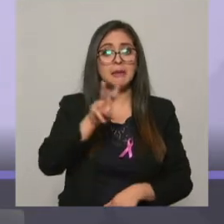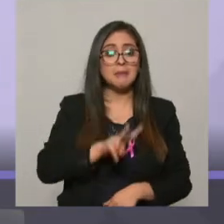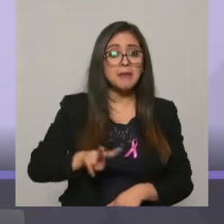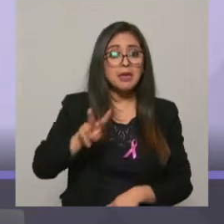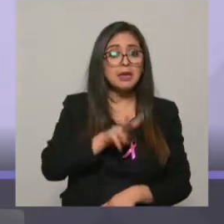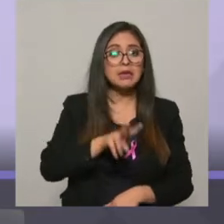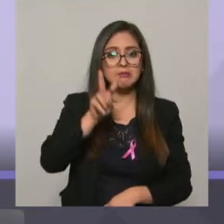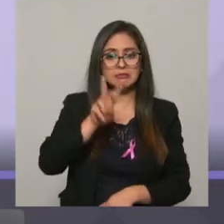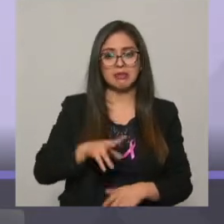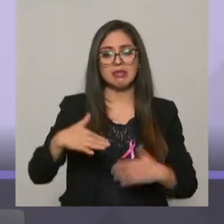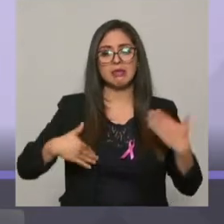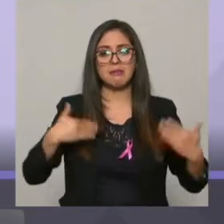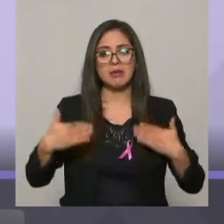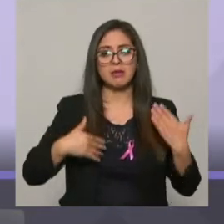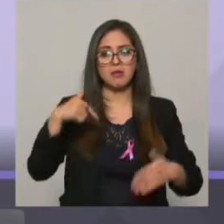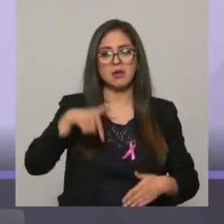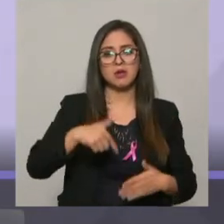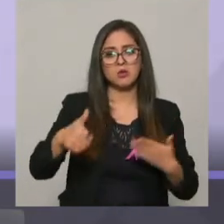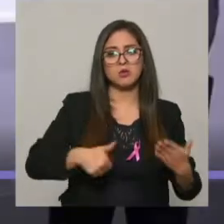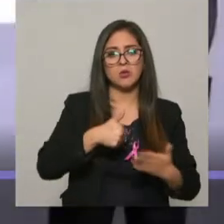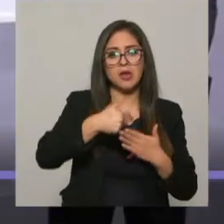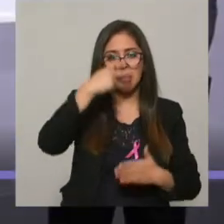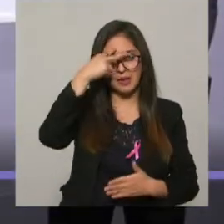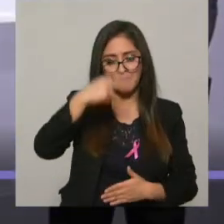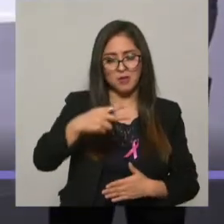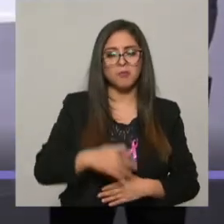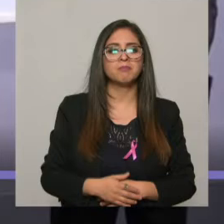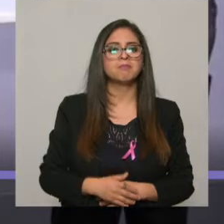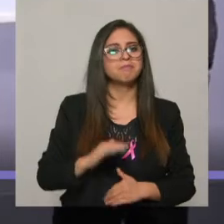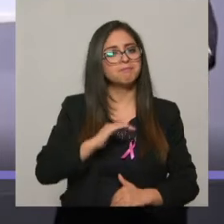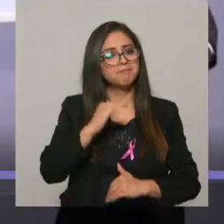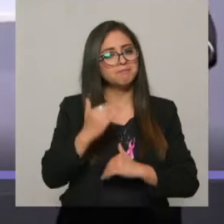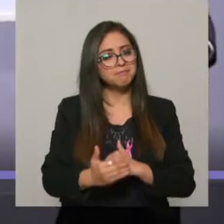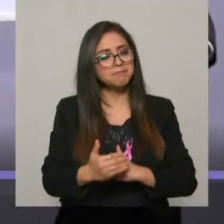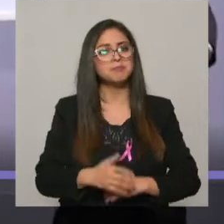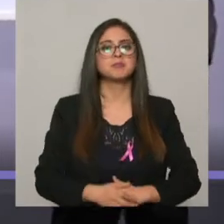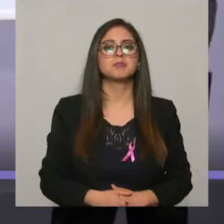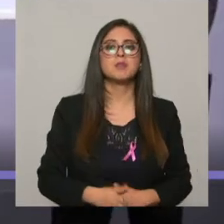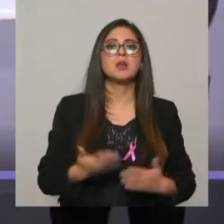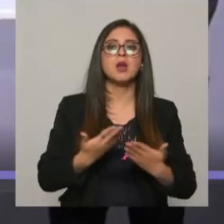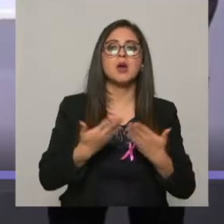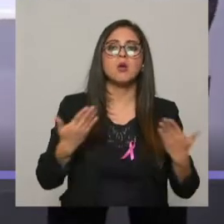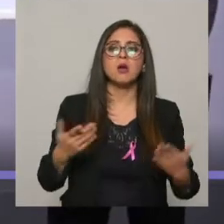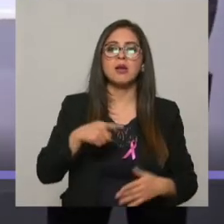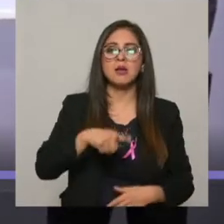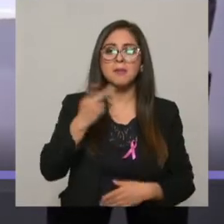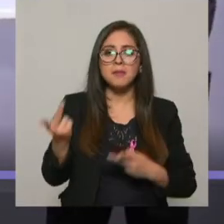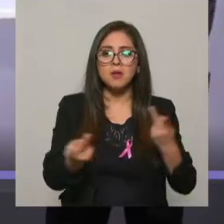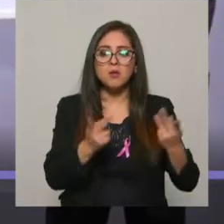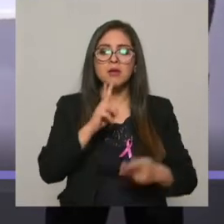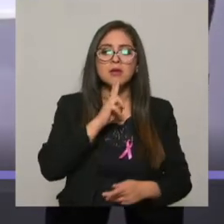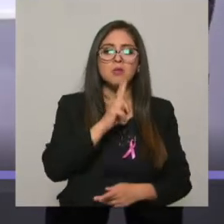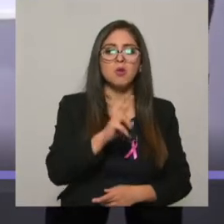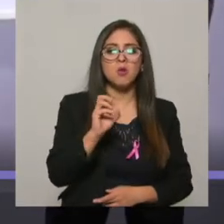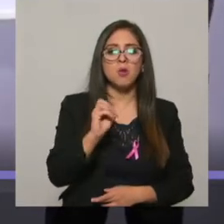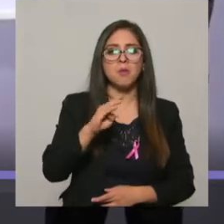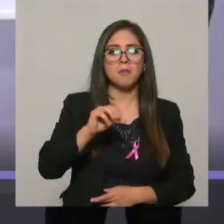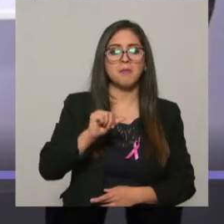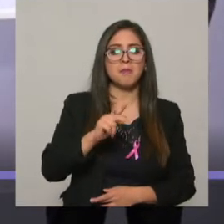México. Listo. Iniciamos con preguntas y respuestas sobre el tema. Omar Moro de El Heraldo.